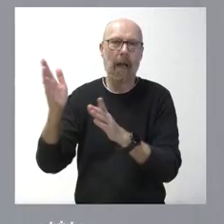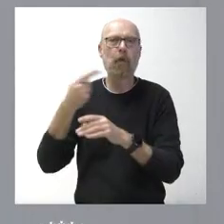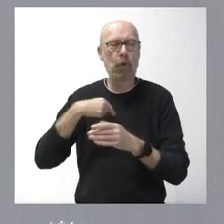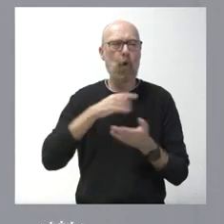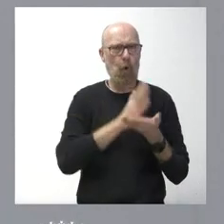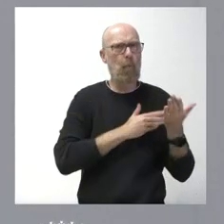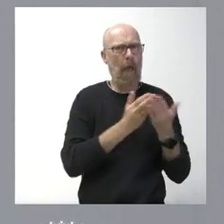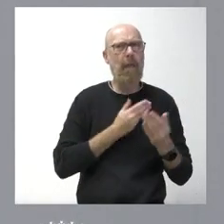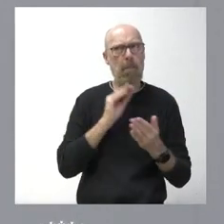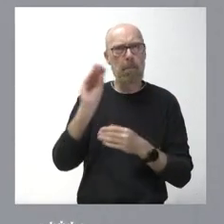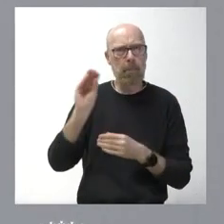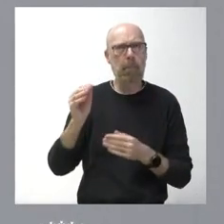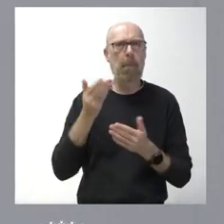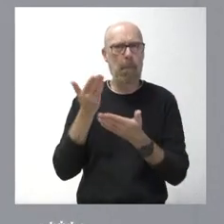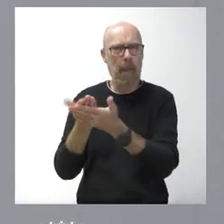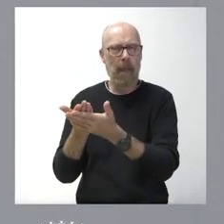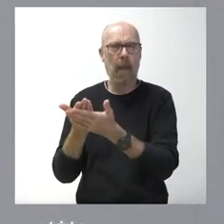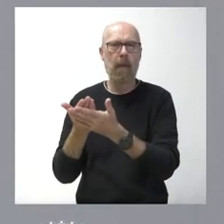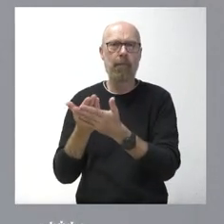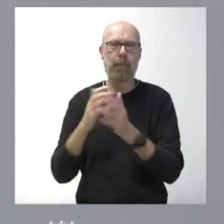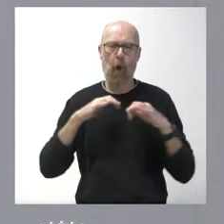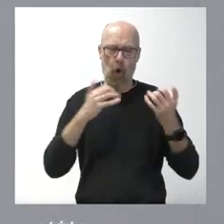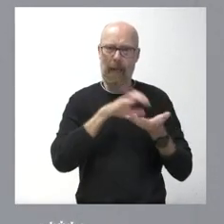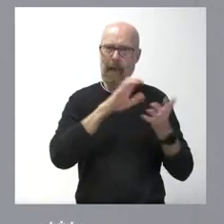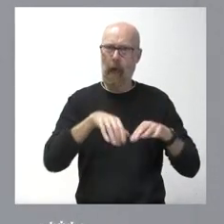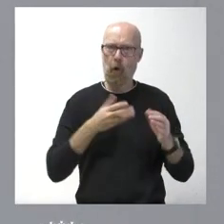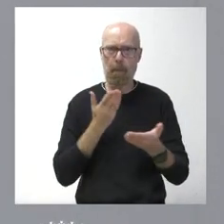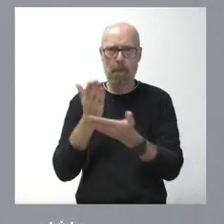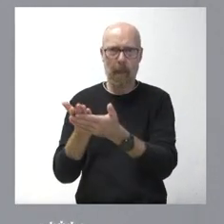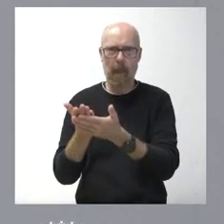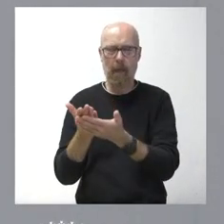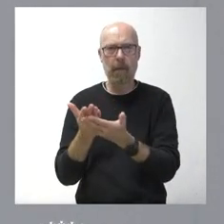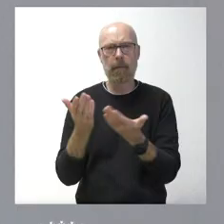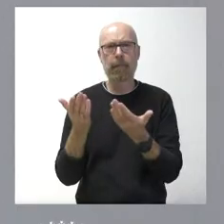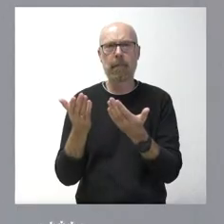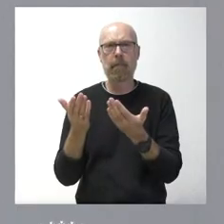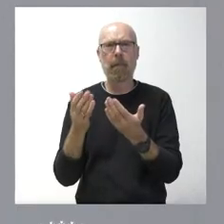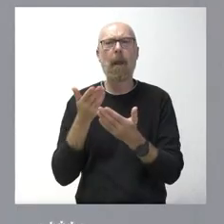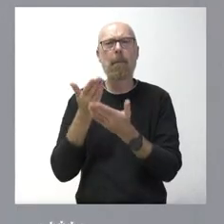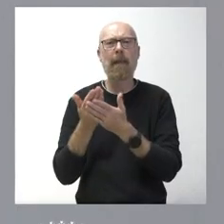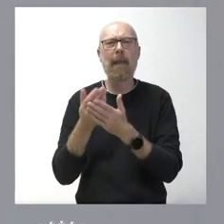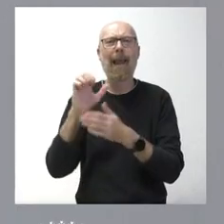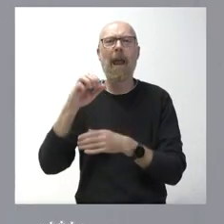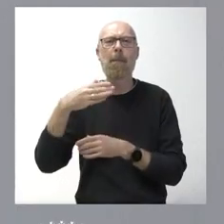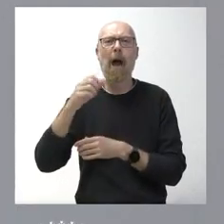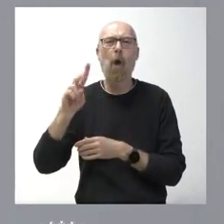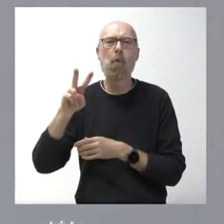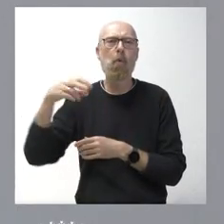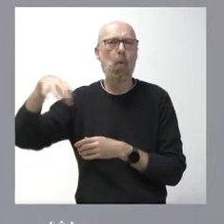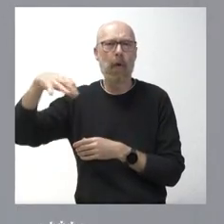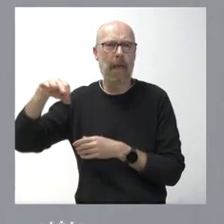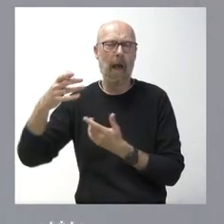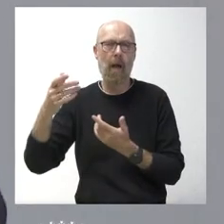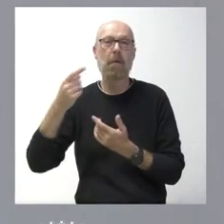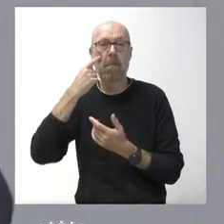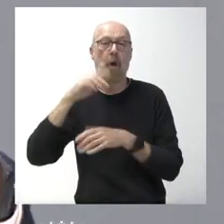una unánime de las Cortes de Castilla y león pedir esta evao única y que por lo que vemos no es el gobierno quien